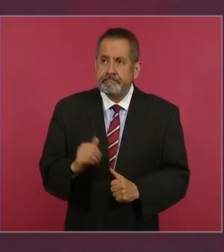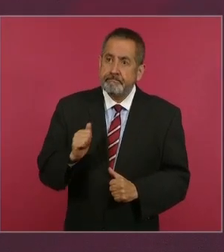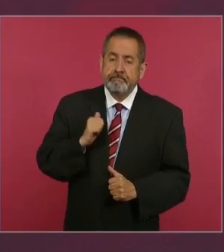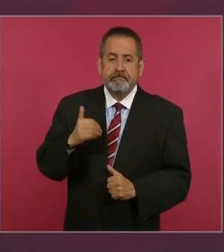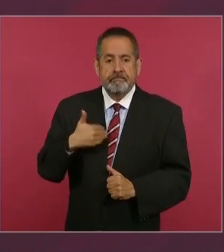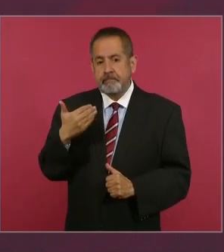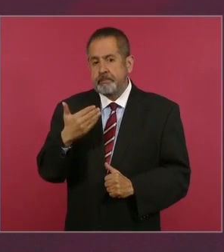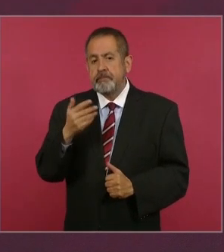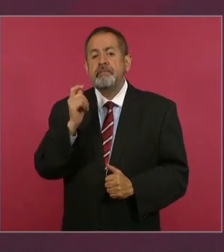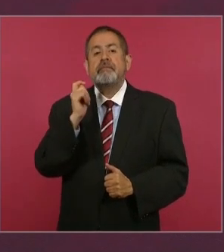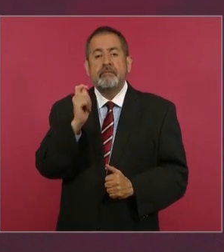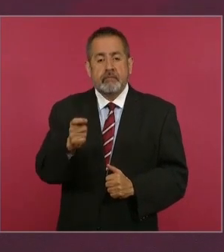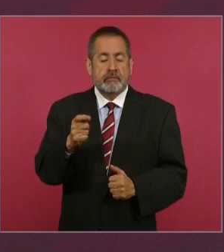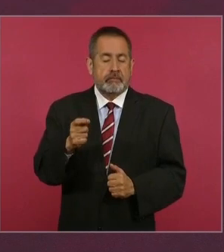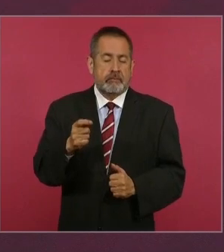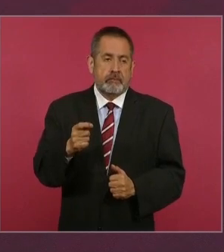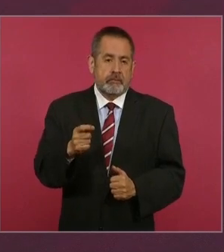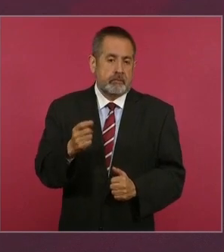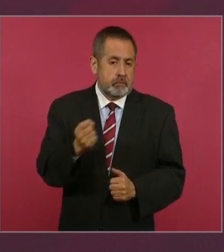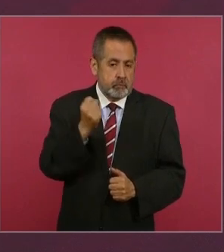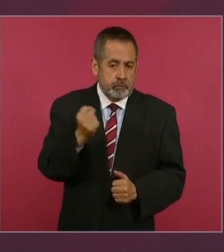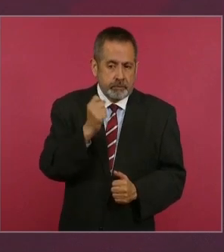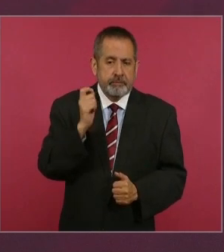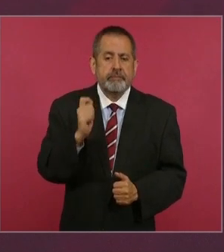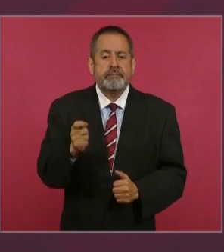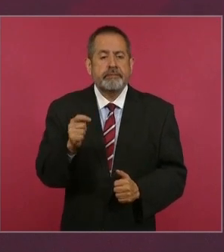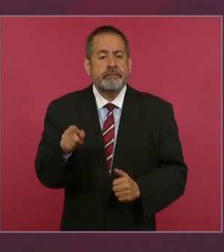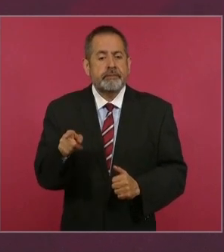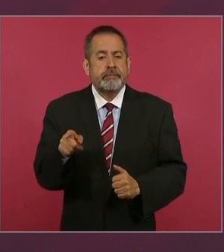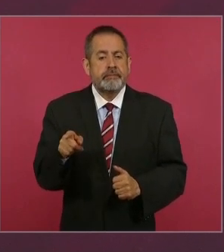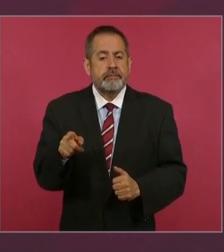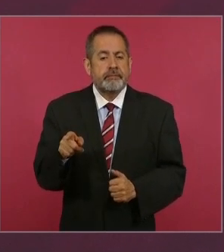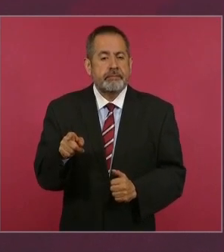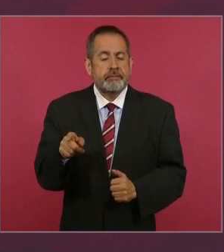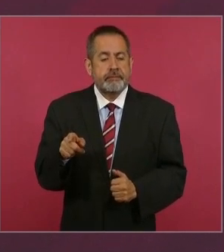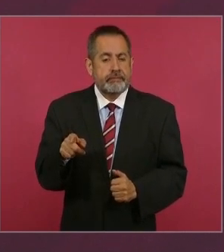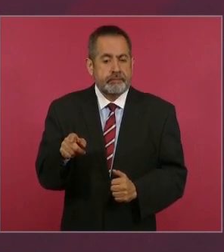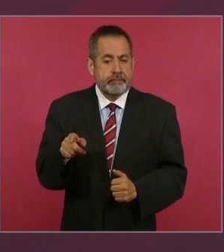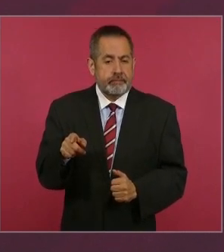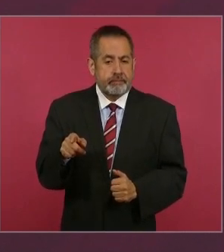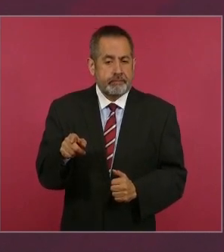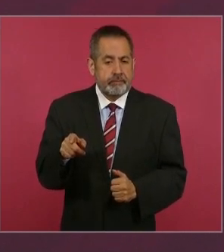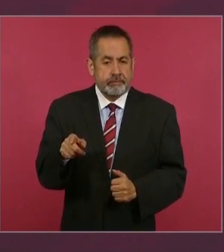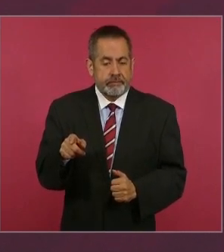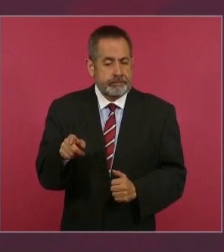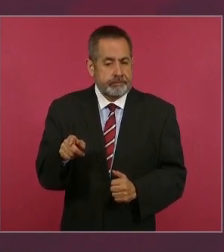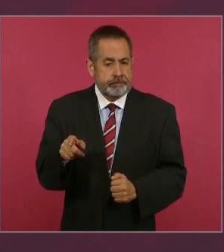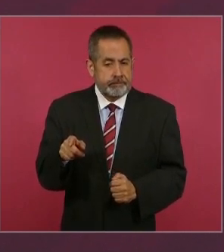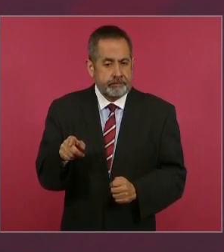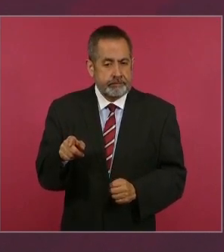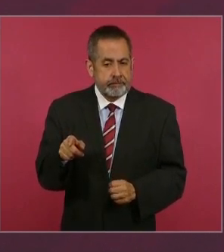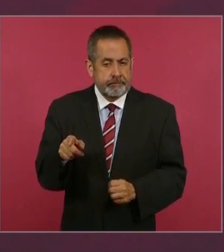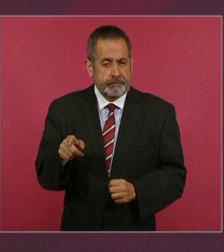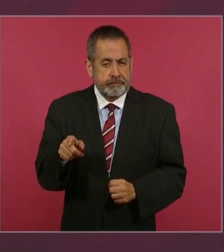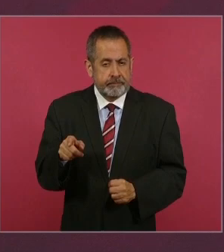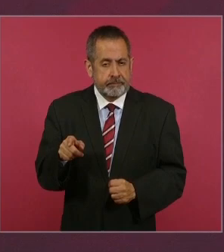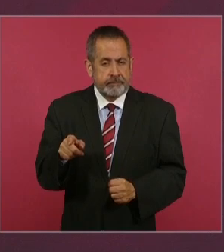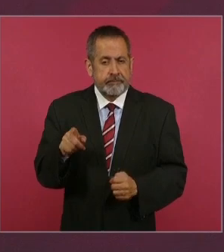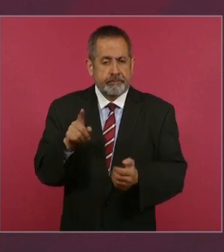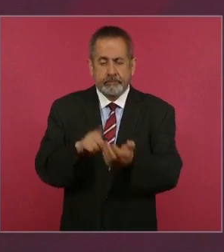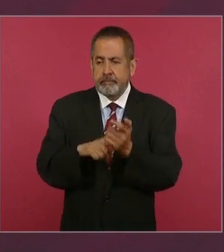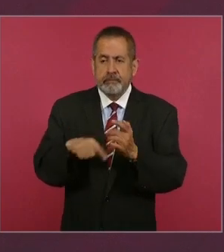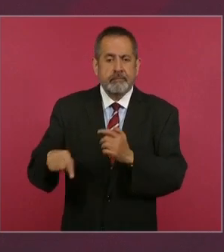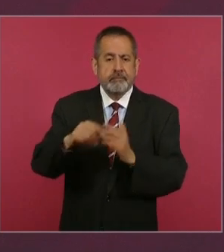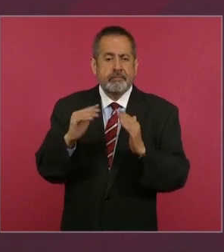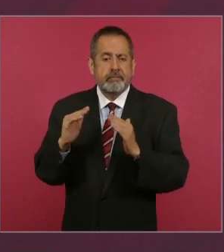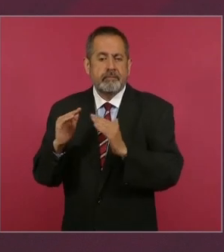ventaja entre otras de que ya eh Hay más